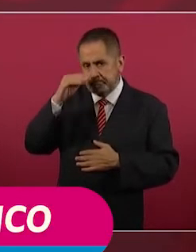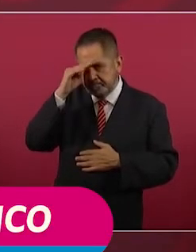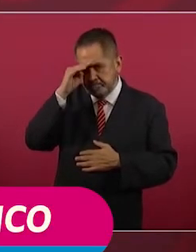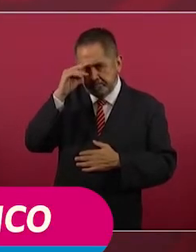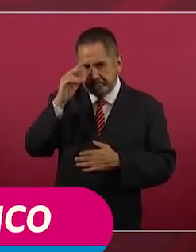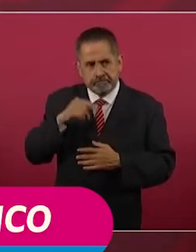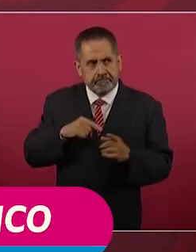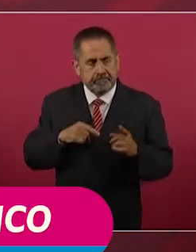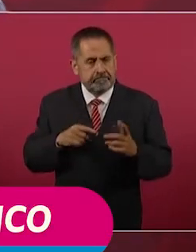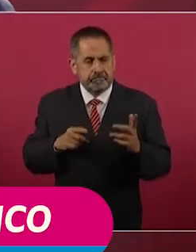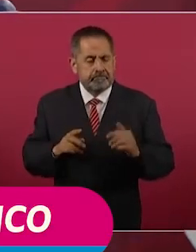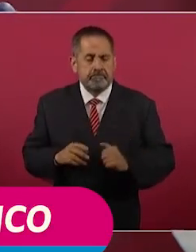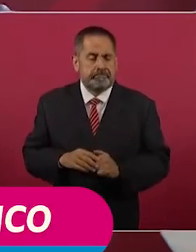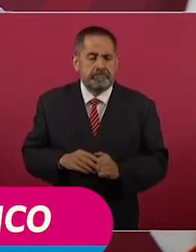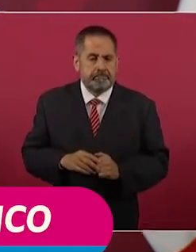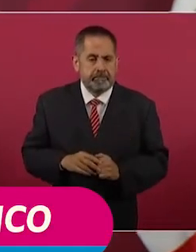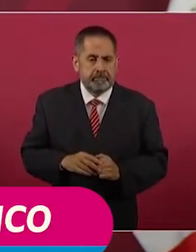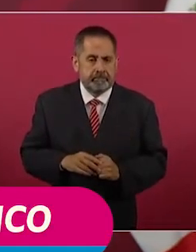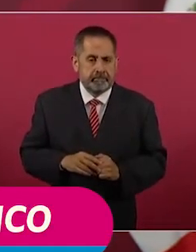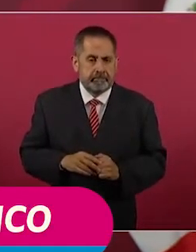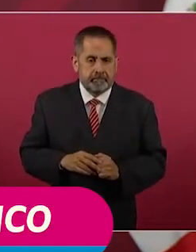falso